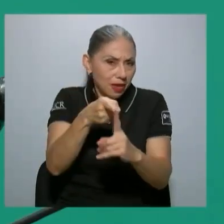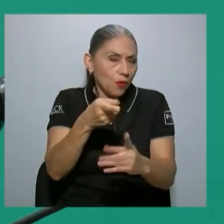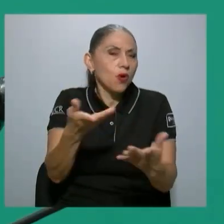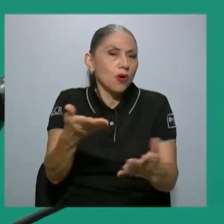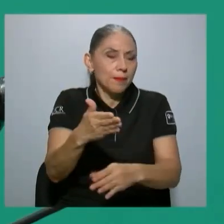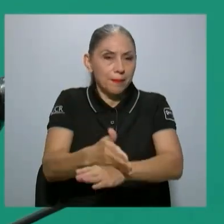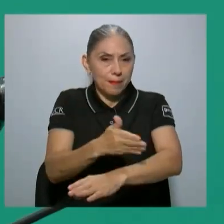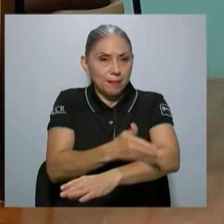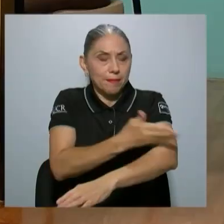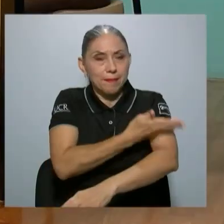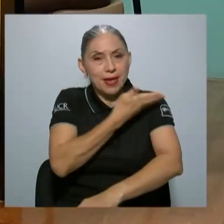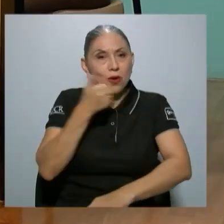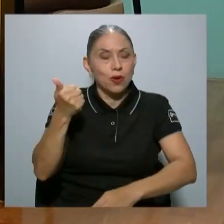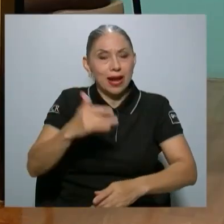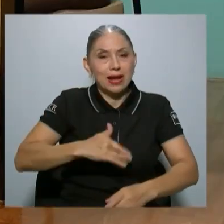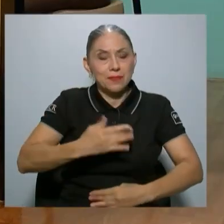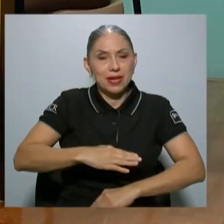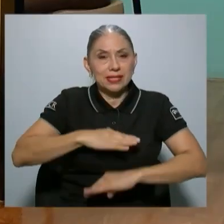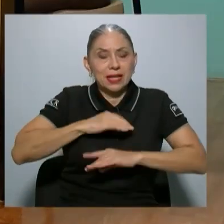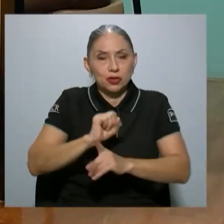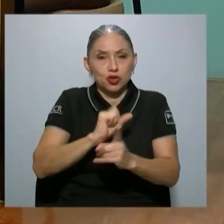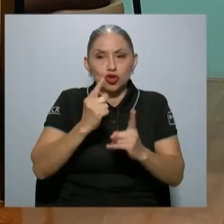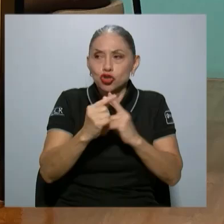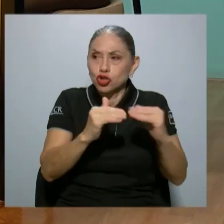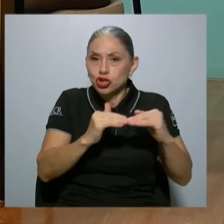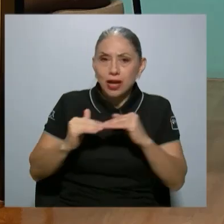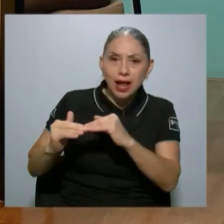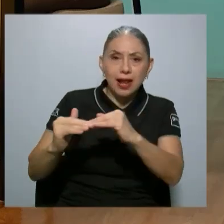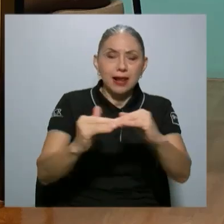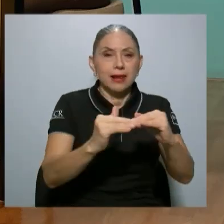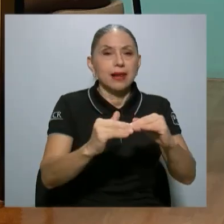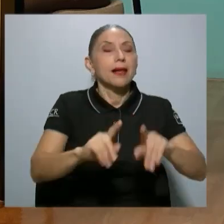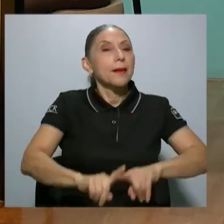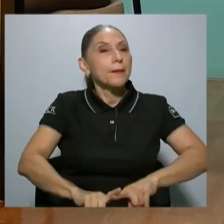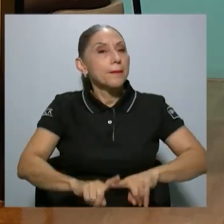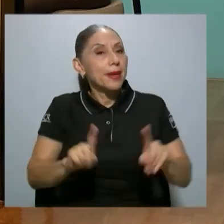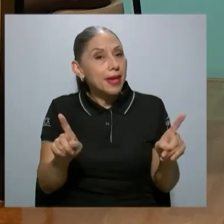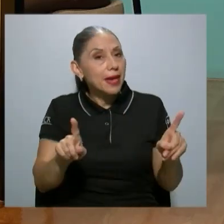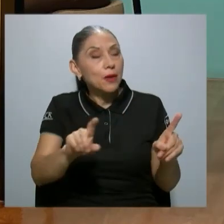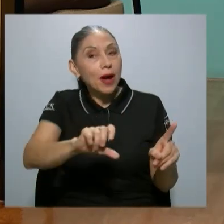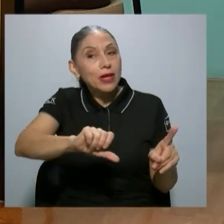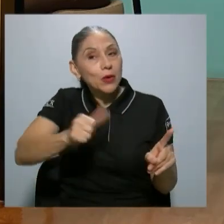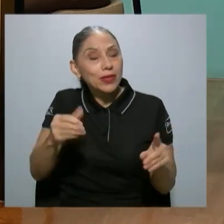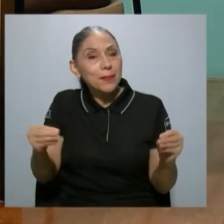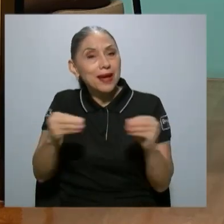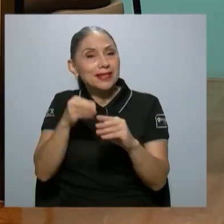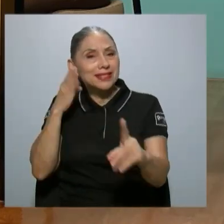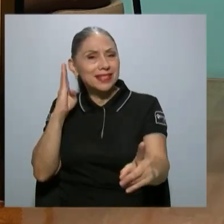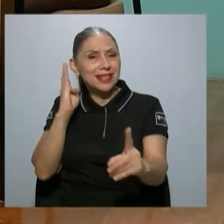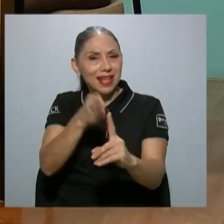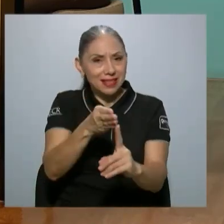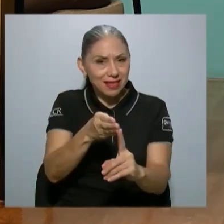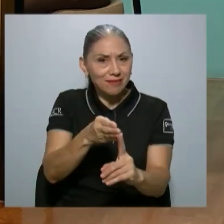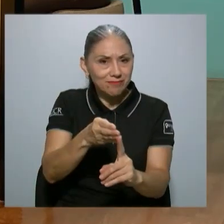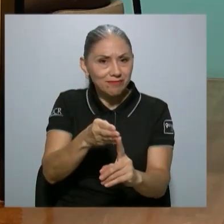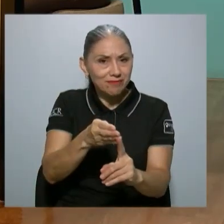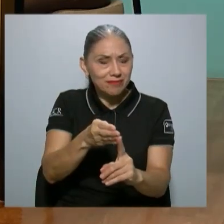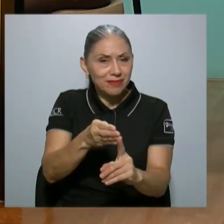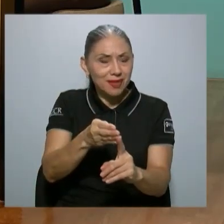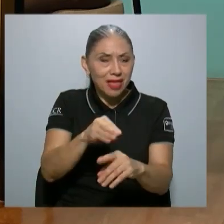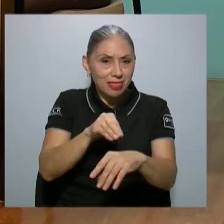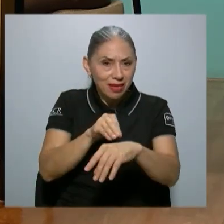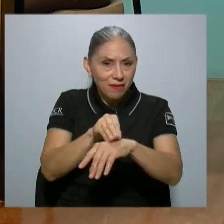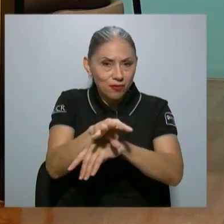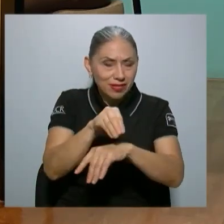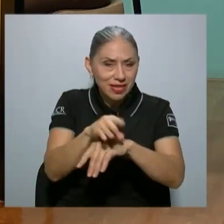el bienestar social. Pero hay otra parte que es más directa en términos de influenciar la política,